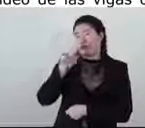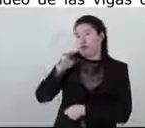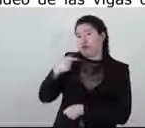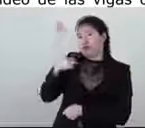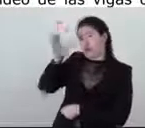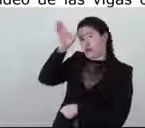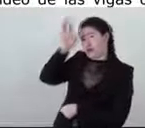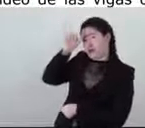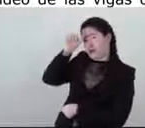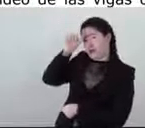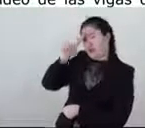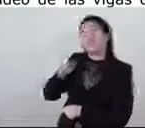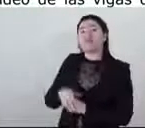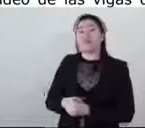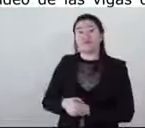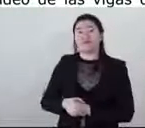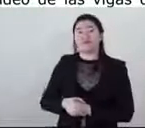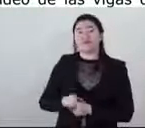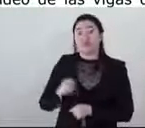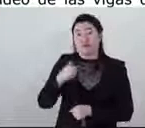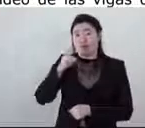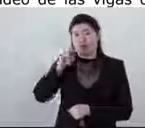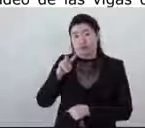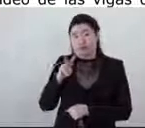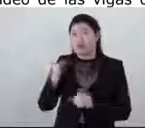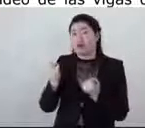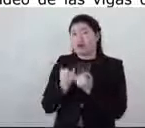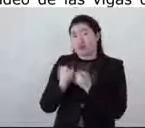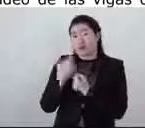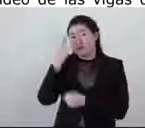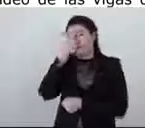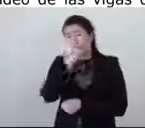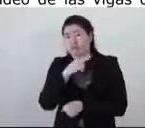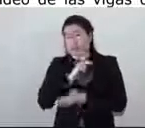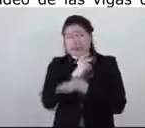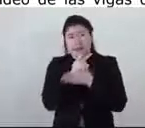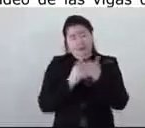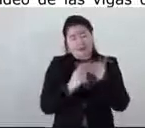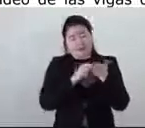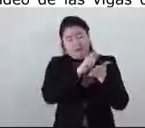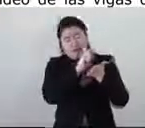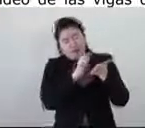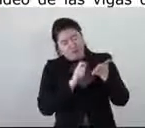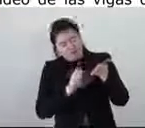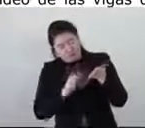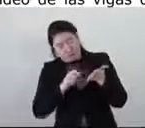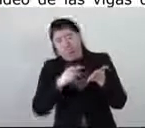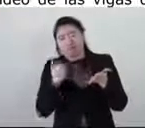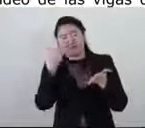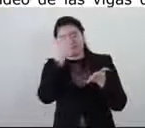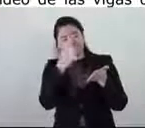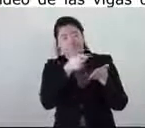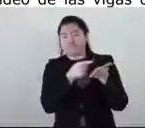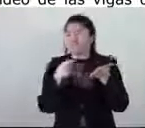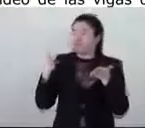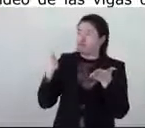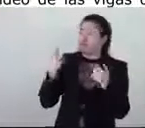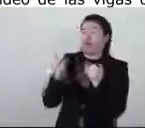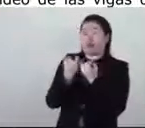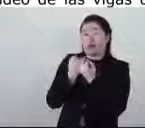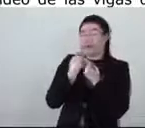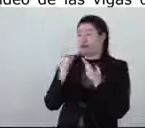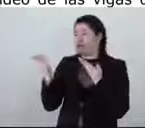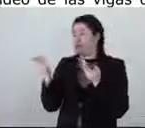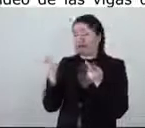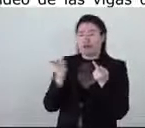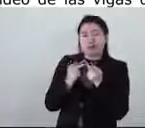DNB continuará revisando los planos de construcción as-built del tramo y realizará cálculos para determinar las